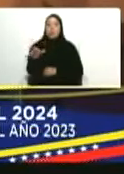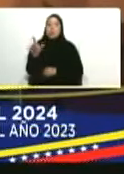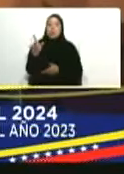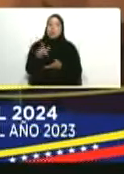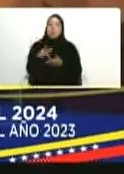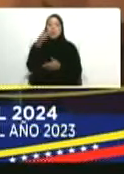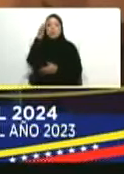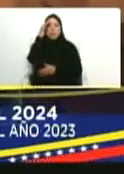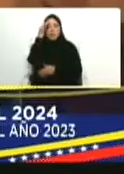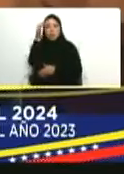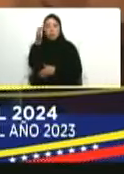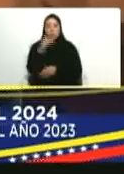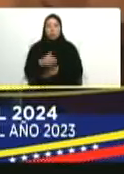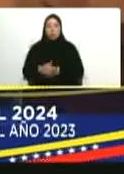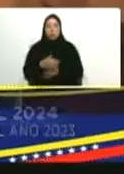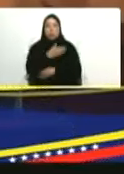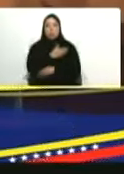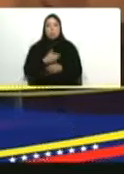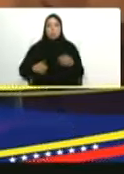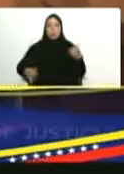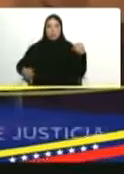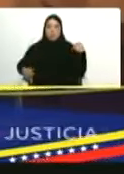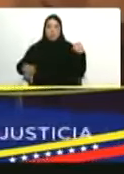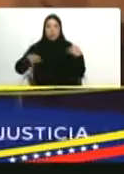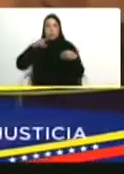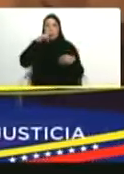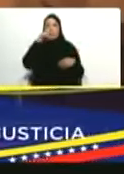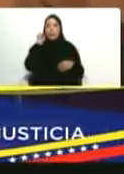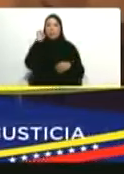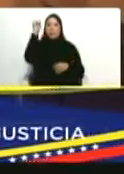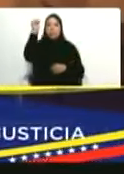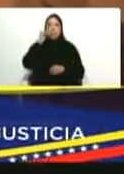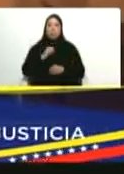Saludos. Presidente Nicolás Maduro Moro,